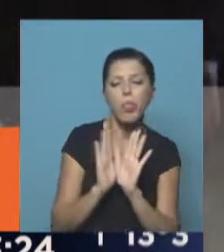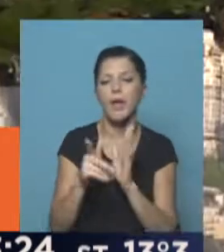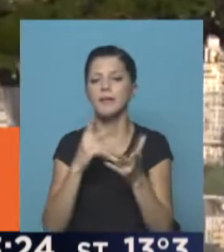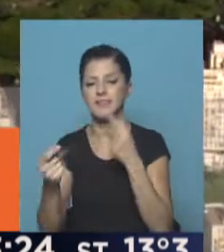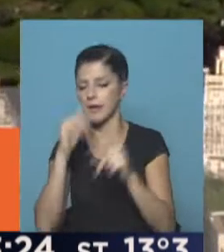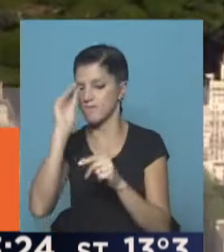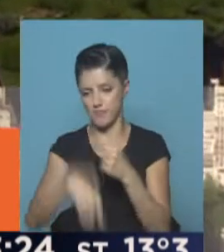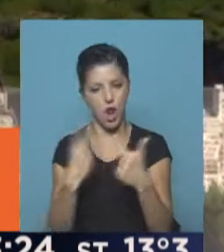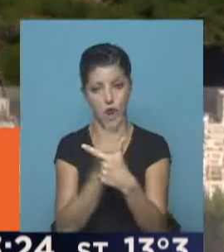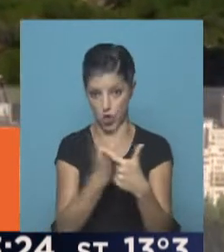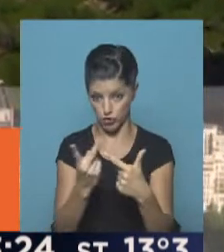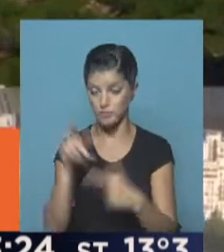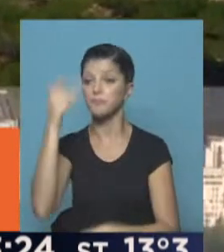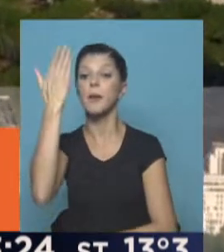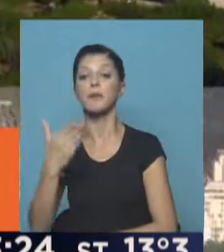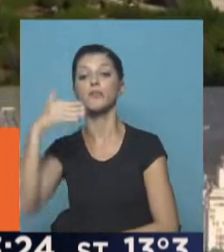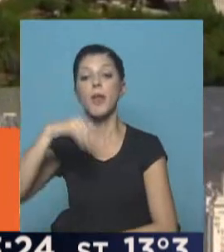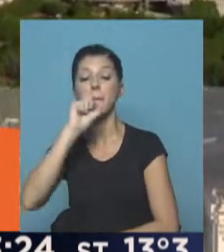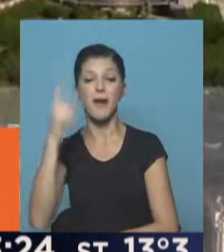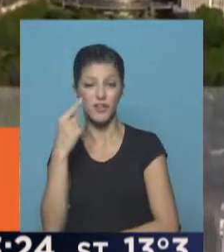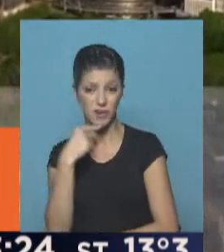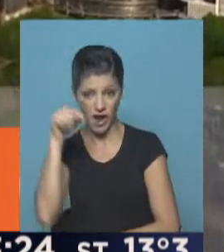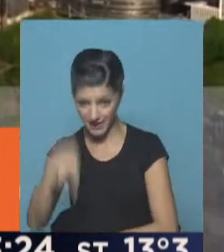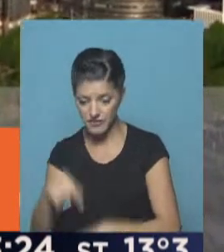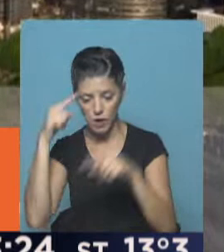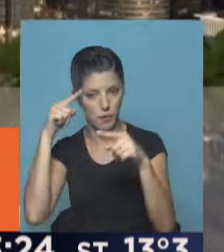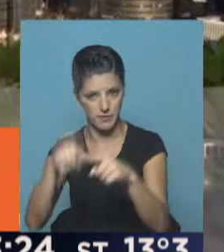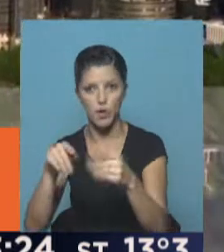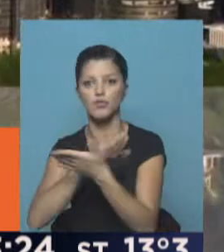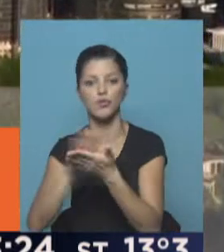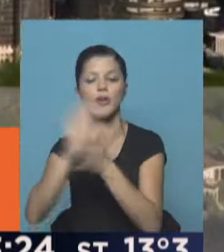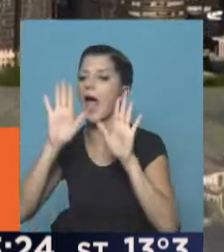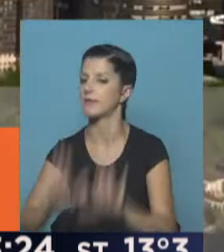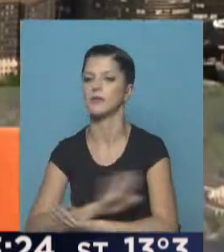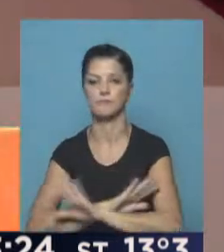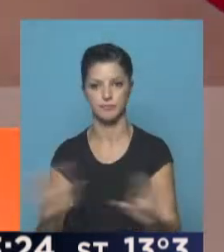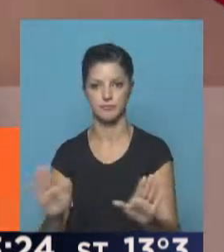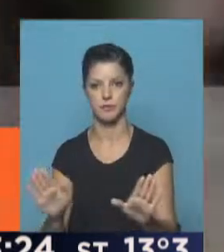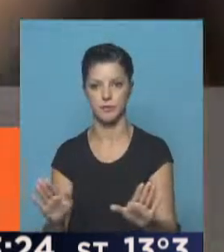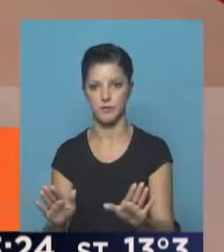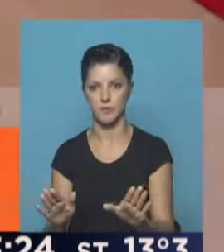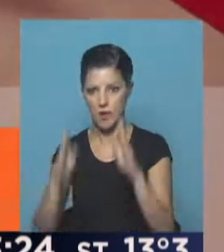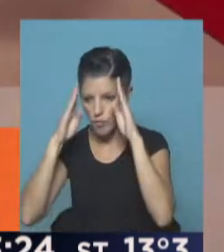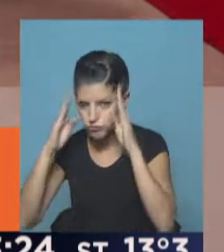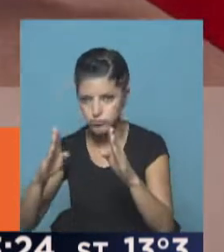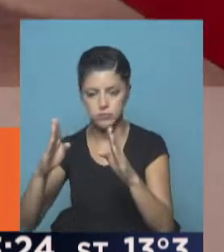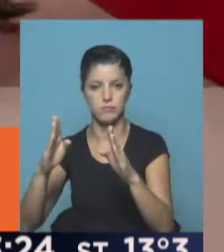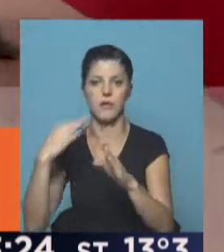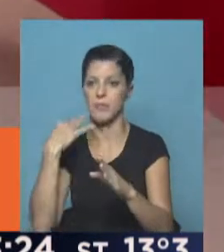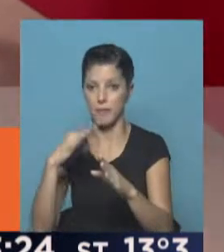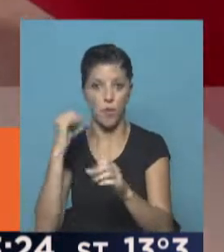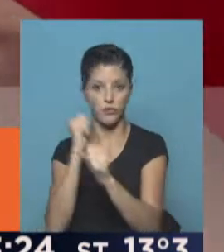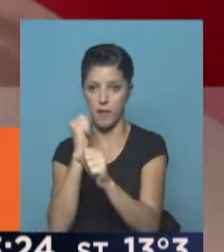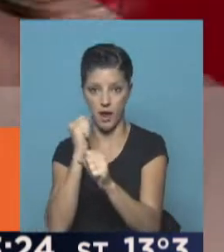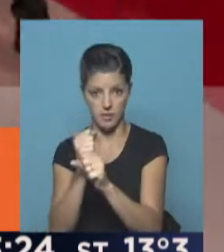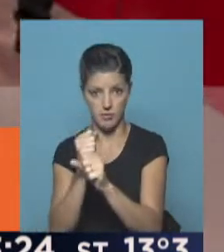gobiernos. Macron es como que tomó todo eso y dice, bueno, si la expectativa es esta y la solución pasa por acá, metamos el cuchillo a fondo y operemos,